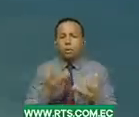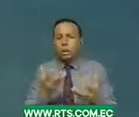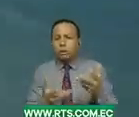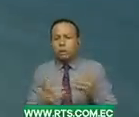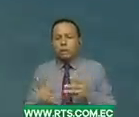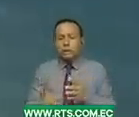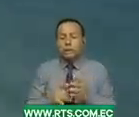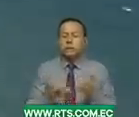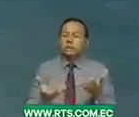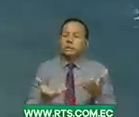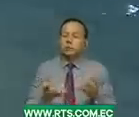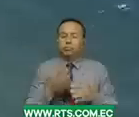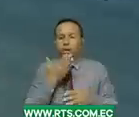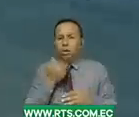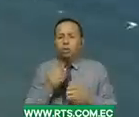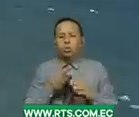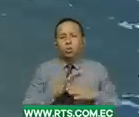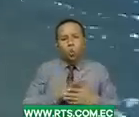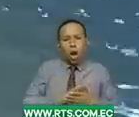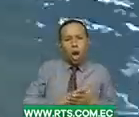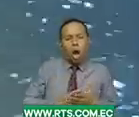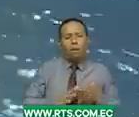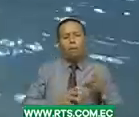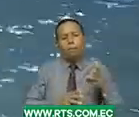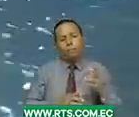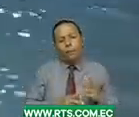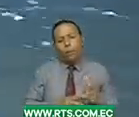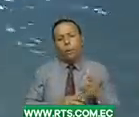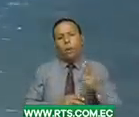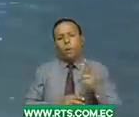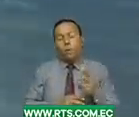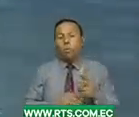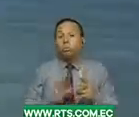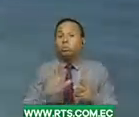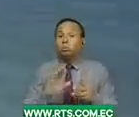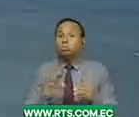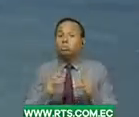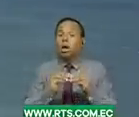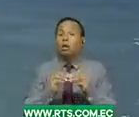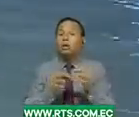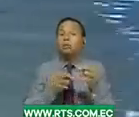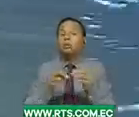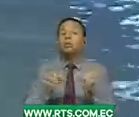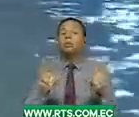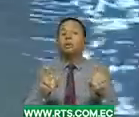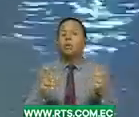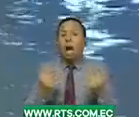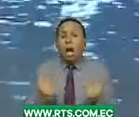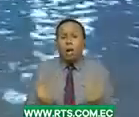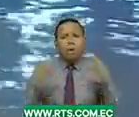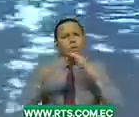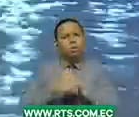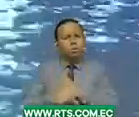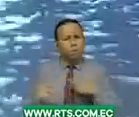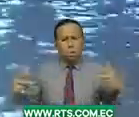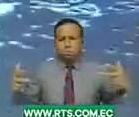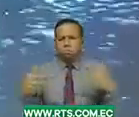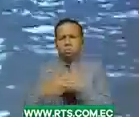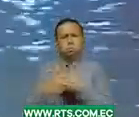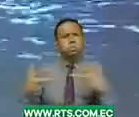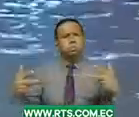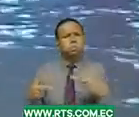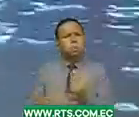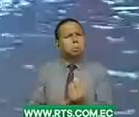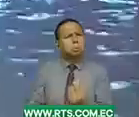¿no? Pero aparte de todo, hay otra cosa que también hay que destacar, es que vemos muy poca circulación a esta hora de la noche acá en